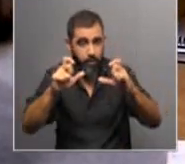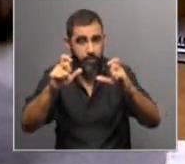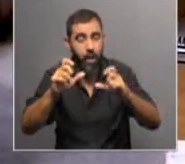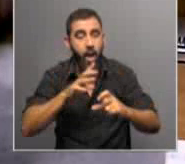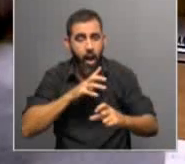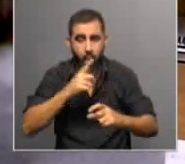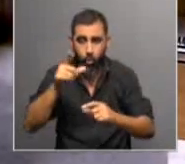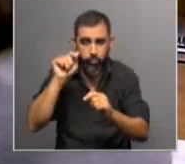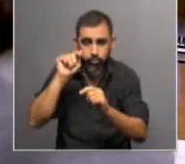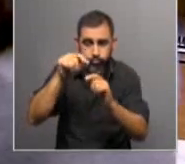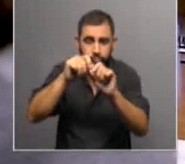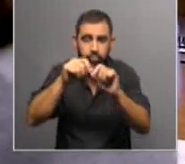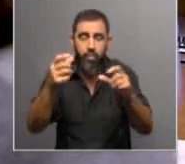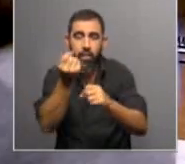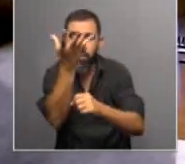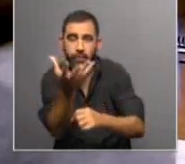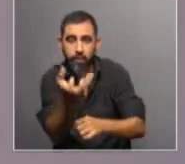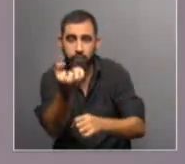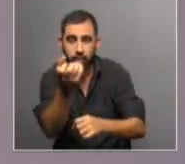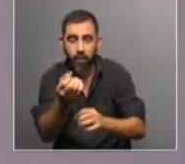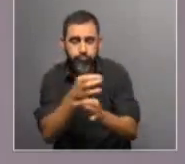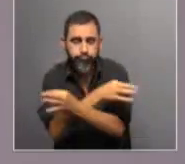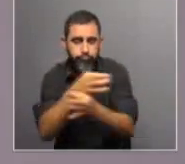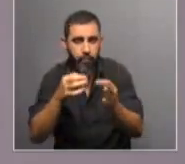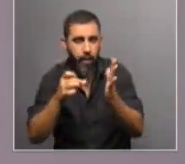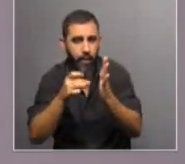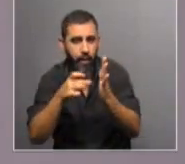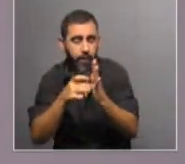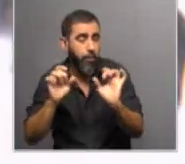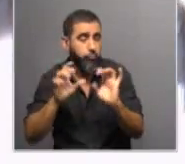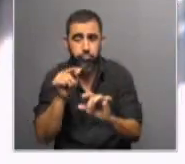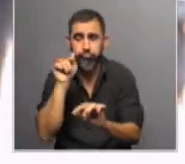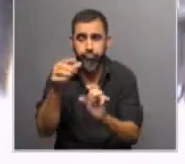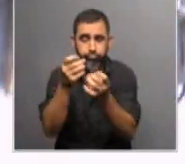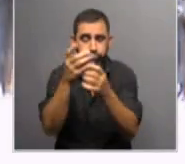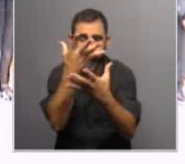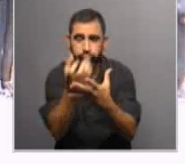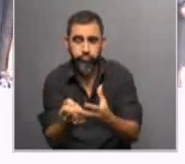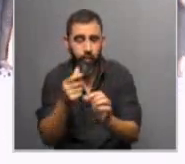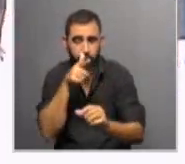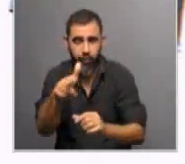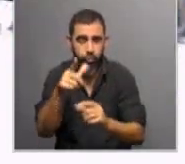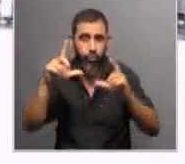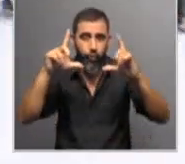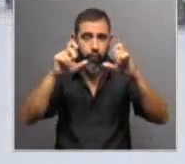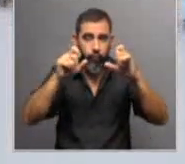un enlace que dice descargar imagen en alta resolución y simplemente descargan esa fotografía y pueden